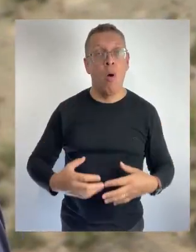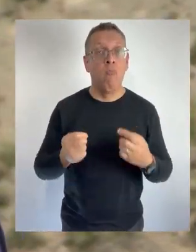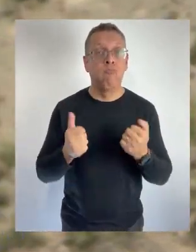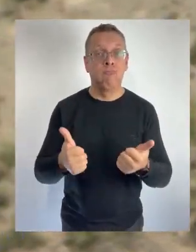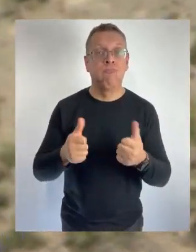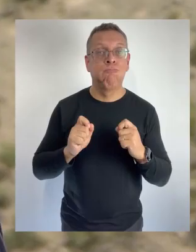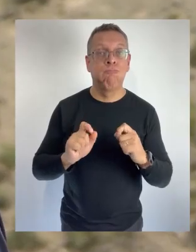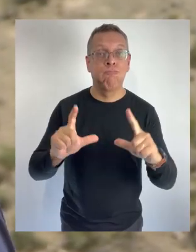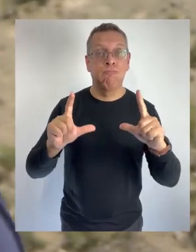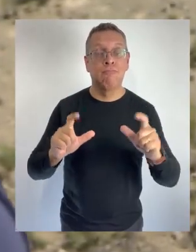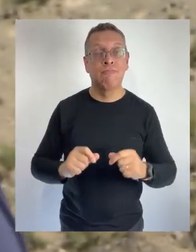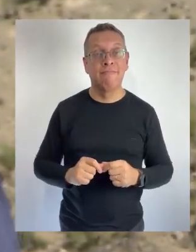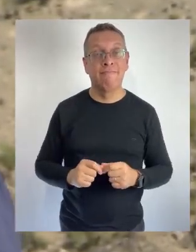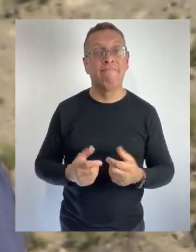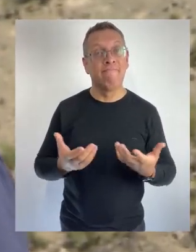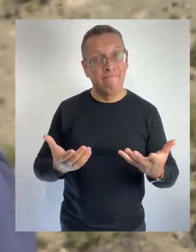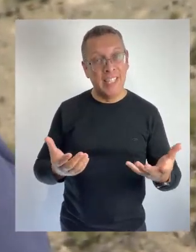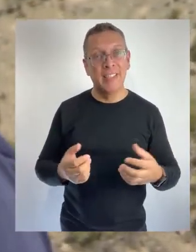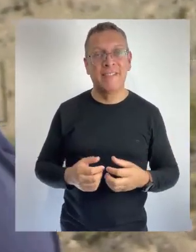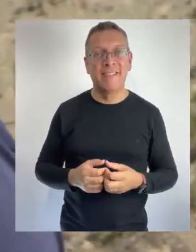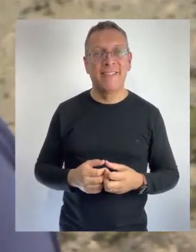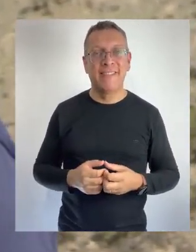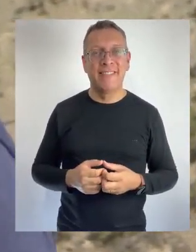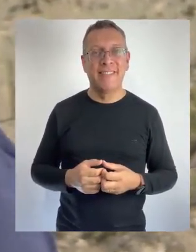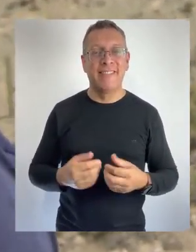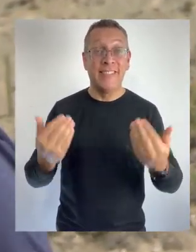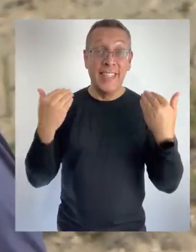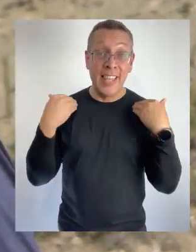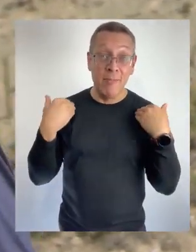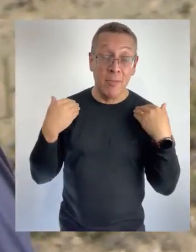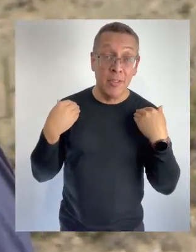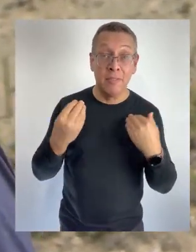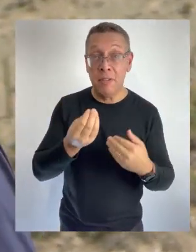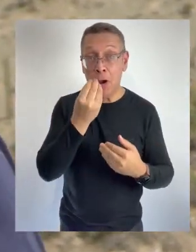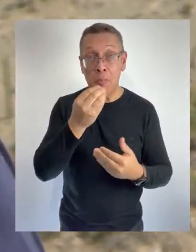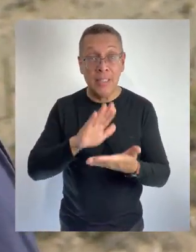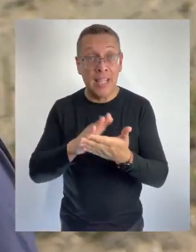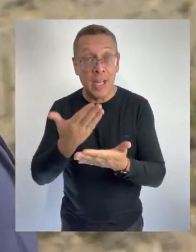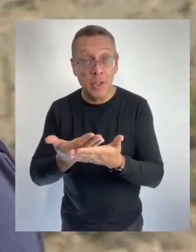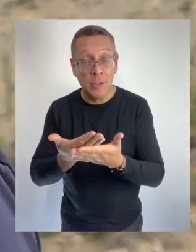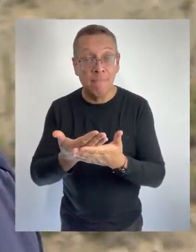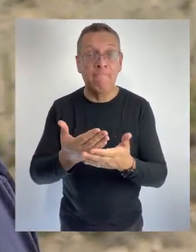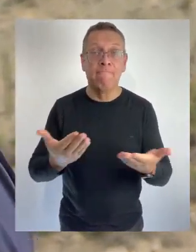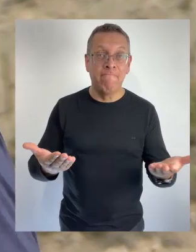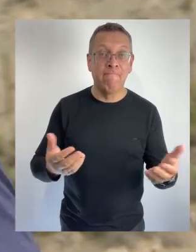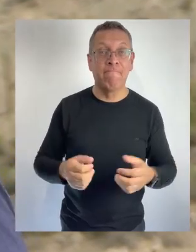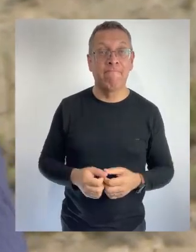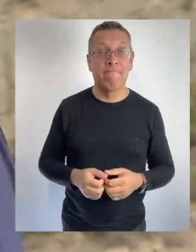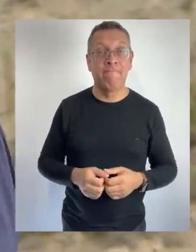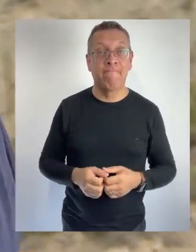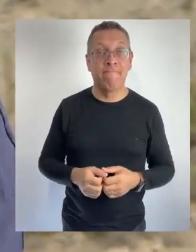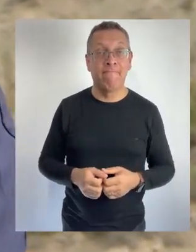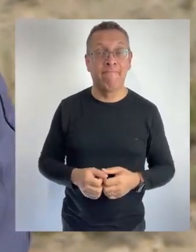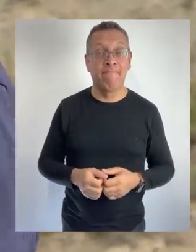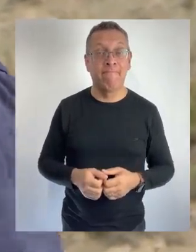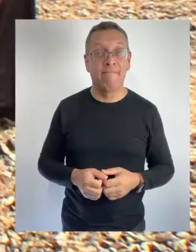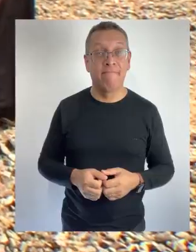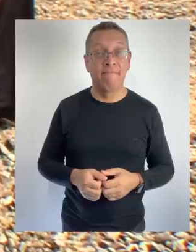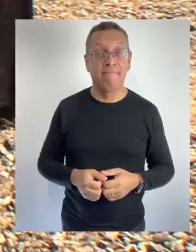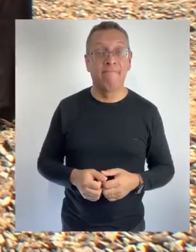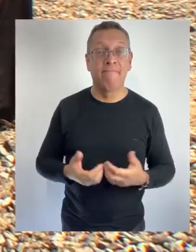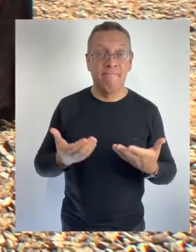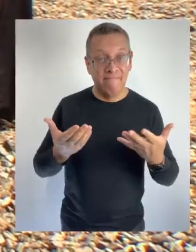sano. Son tres cosas básicas en la vida: hacer deporte, comer sano. Y no, o sea, no tenía una vida muy